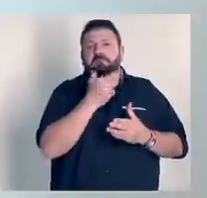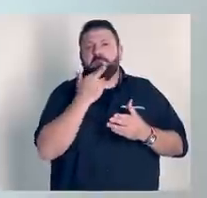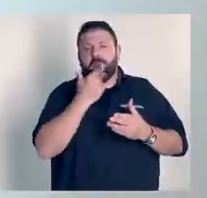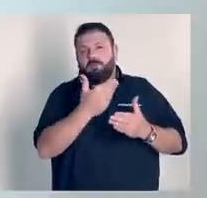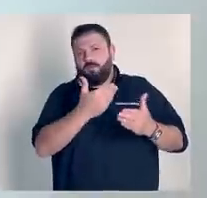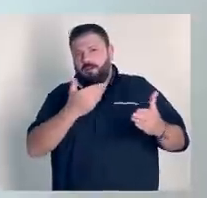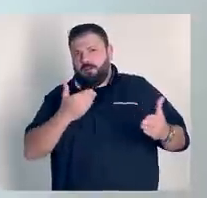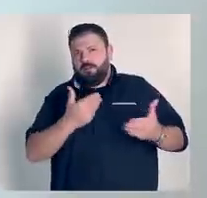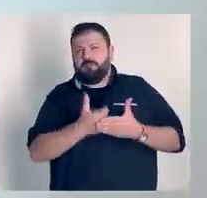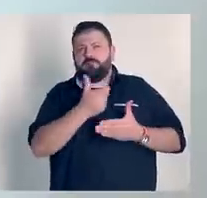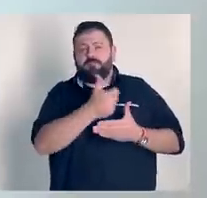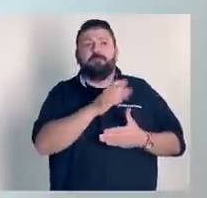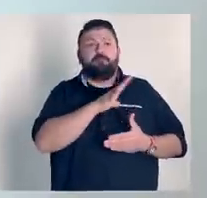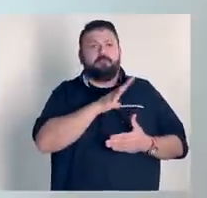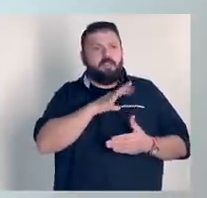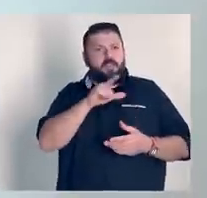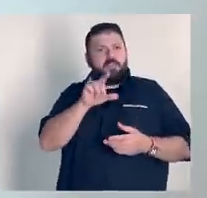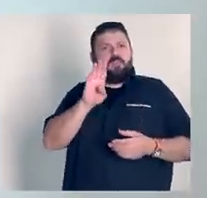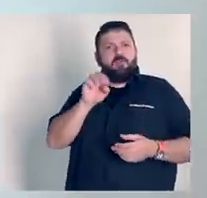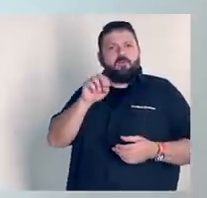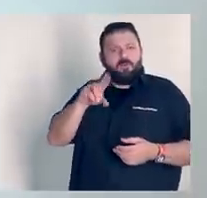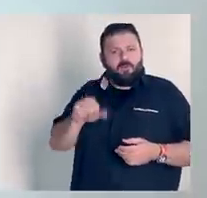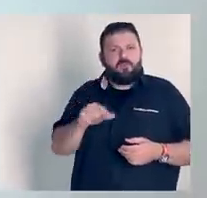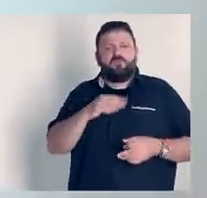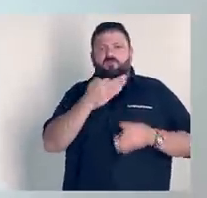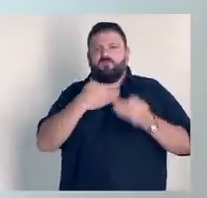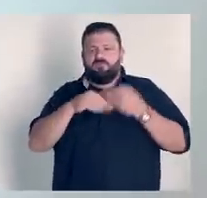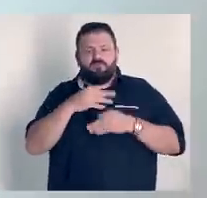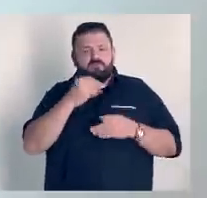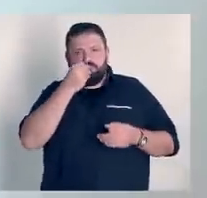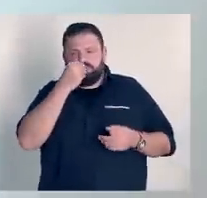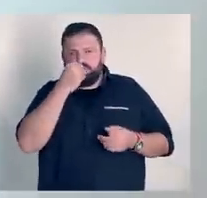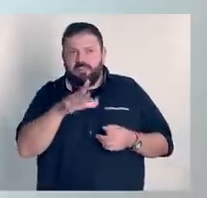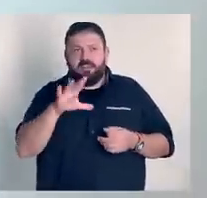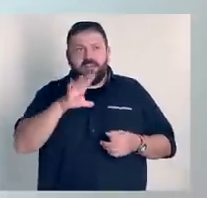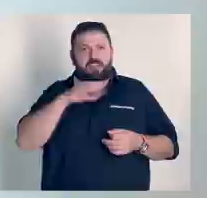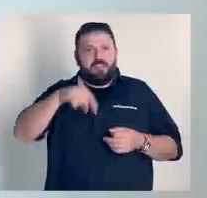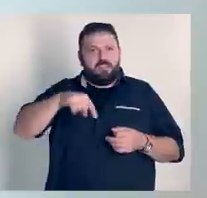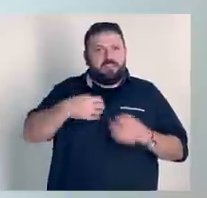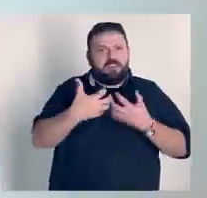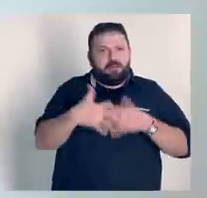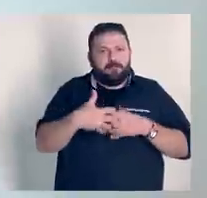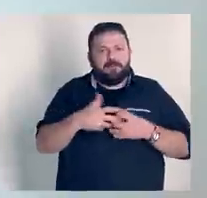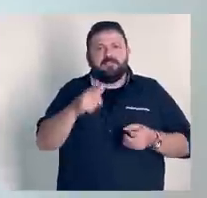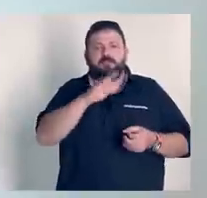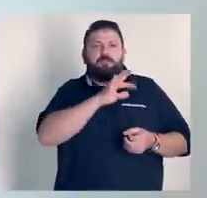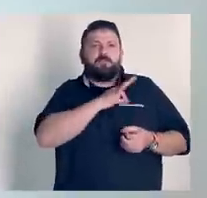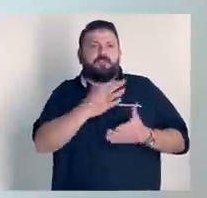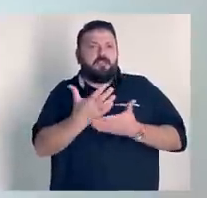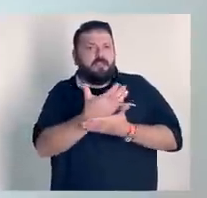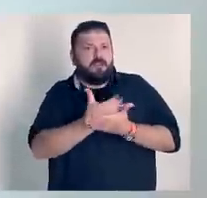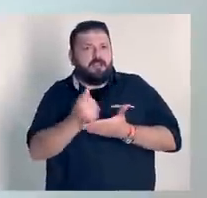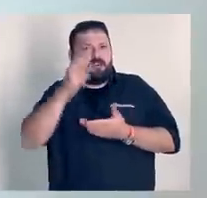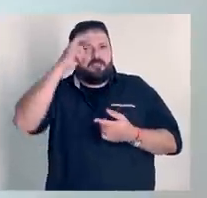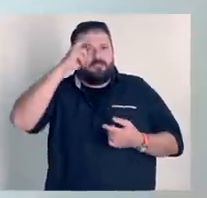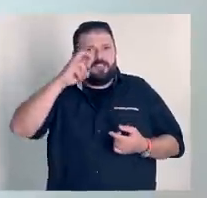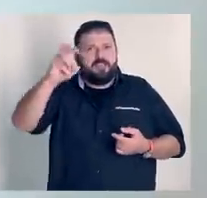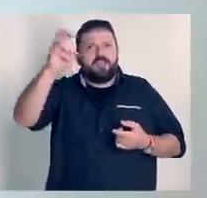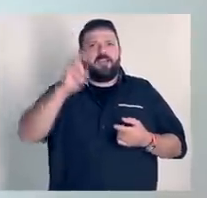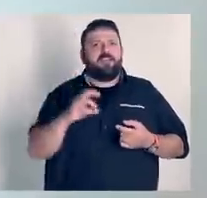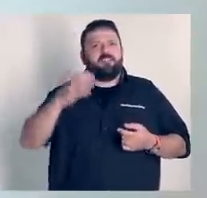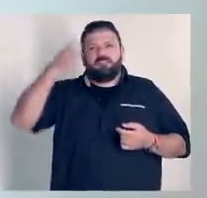este bonus maravilloso que tiene nuestra empresa de poder adquirir viajes, experiencias y muchas cosas